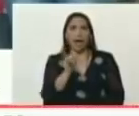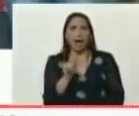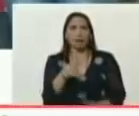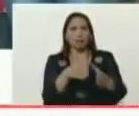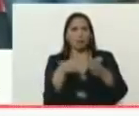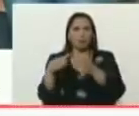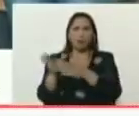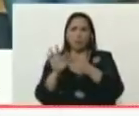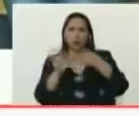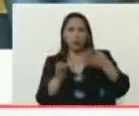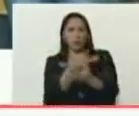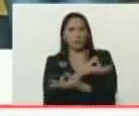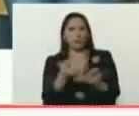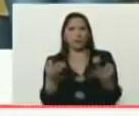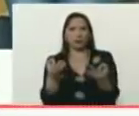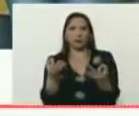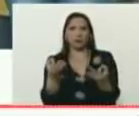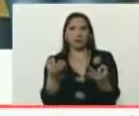funciona perfectamente.